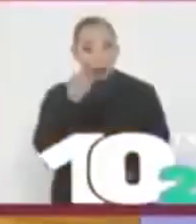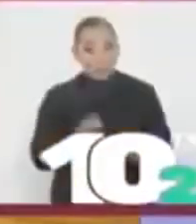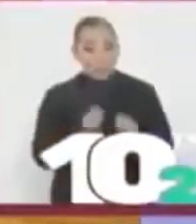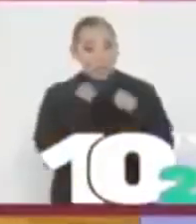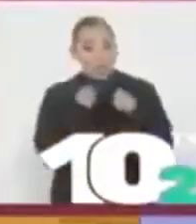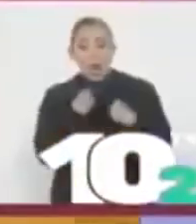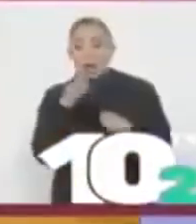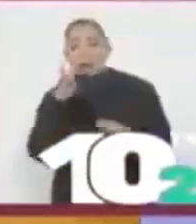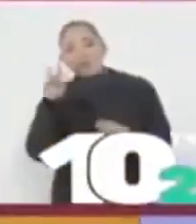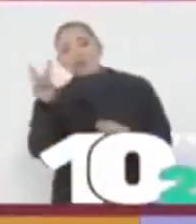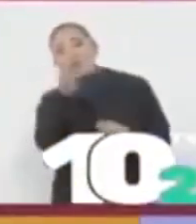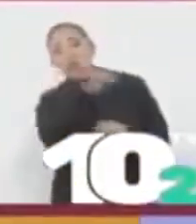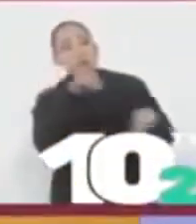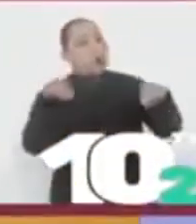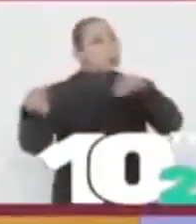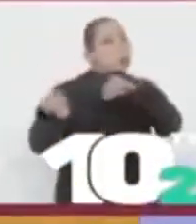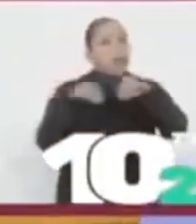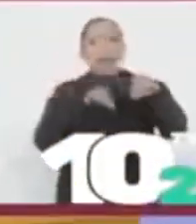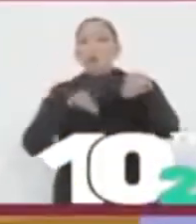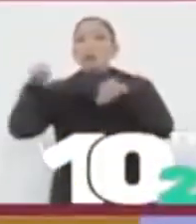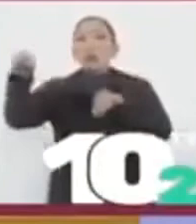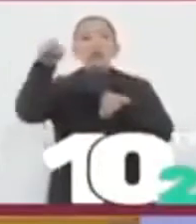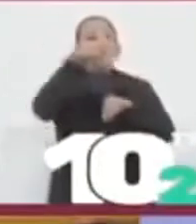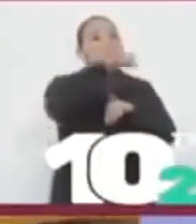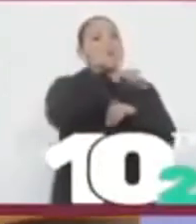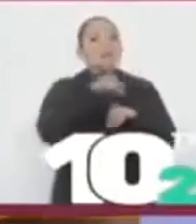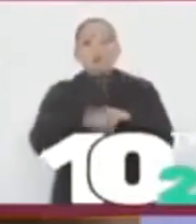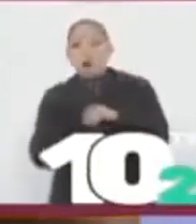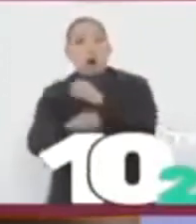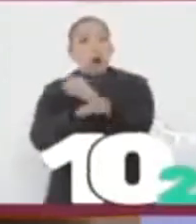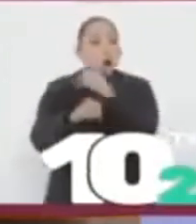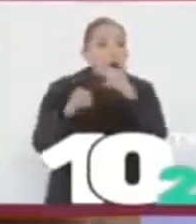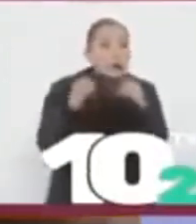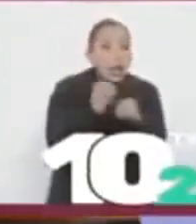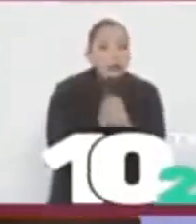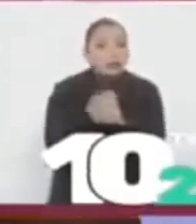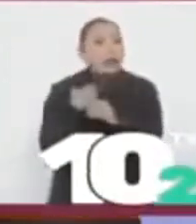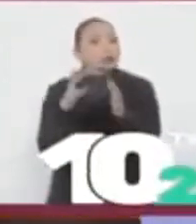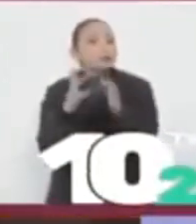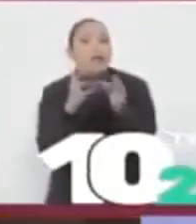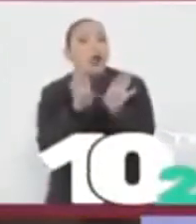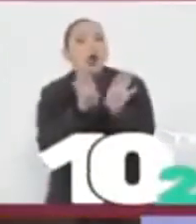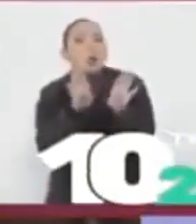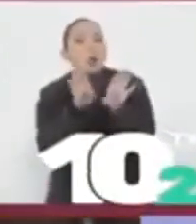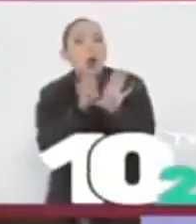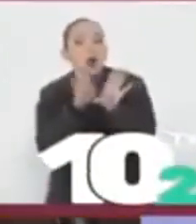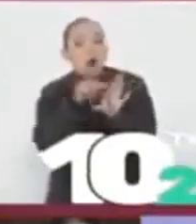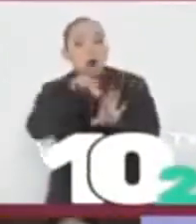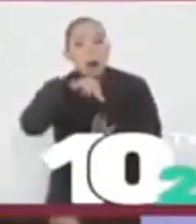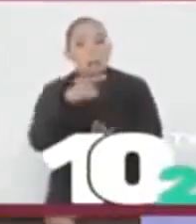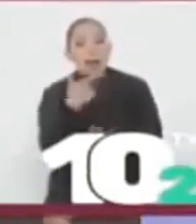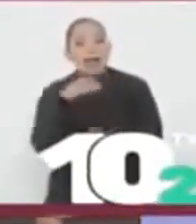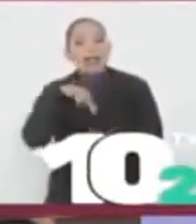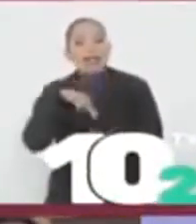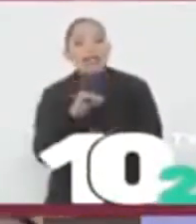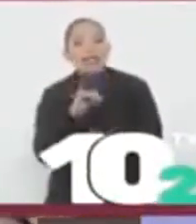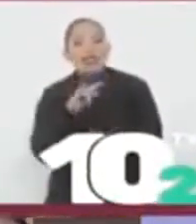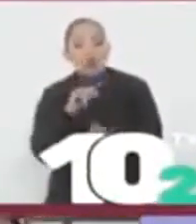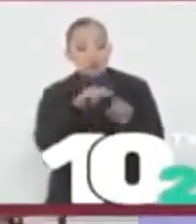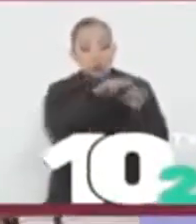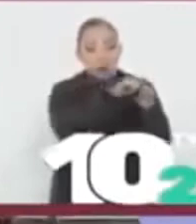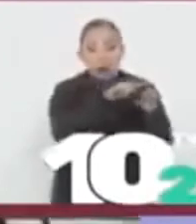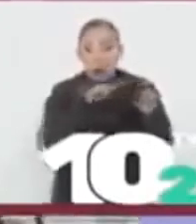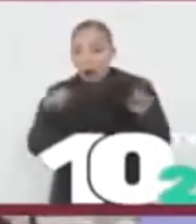La vida diaria está llena de movimiento. El movimiento de los objetos se describe por medio de magnitudes como